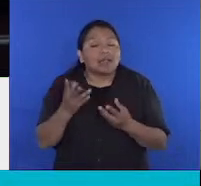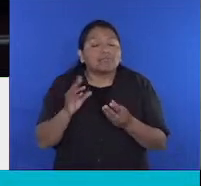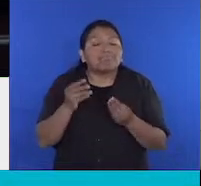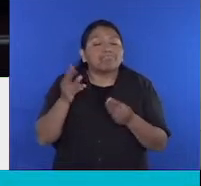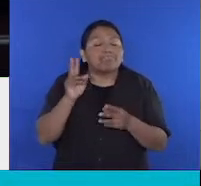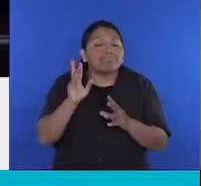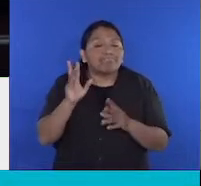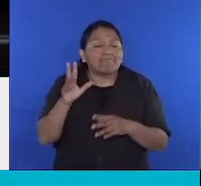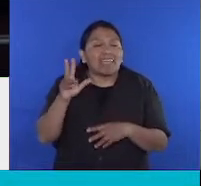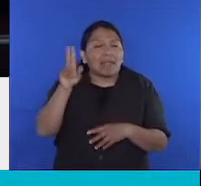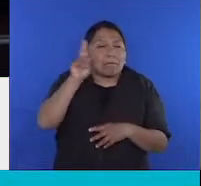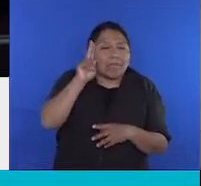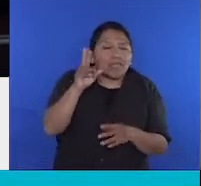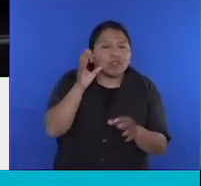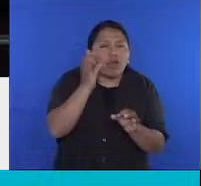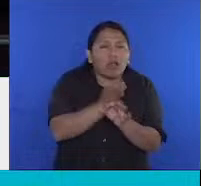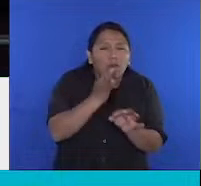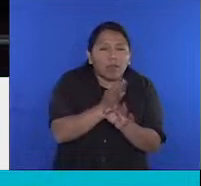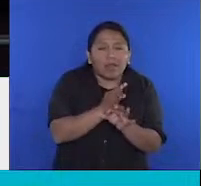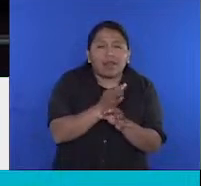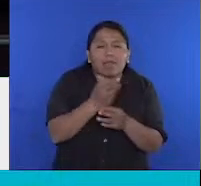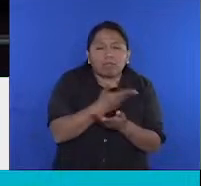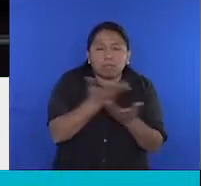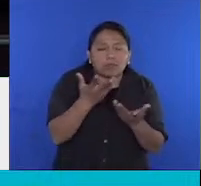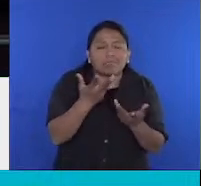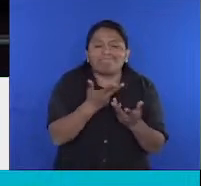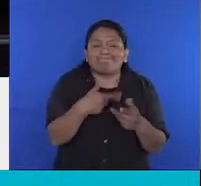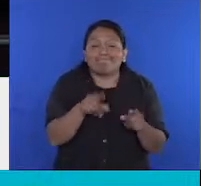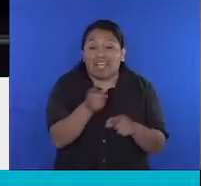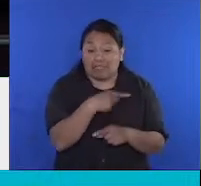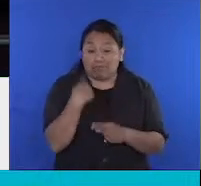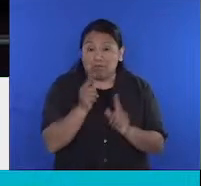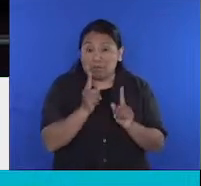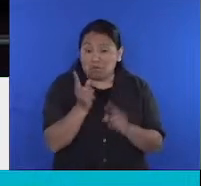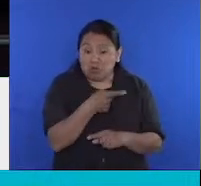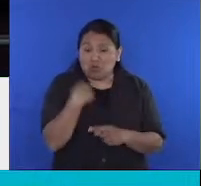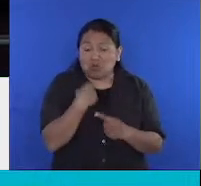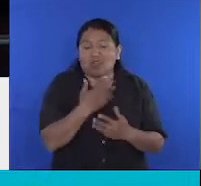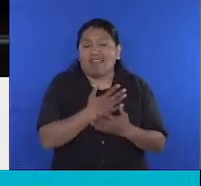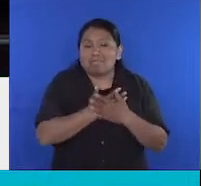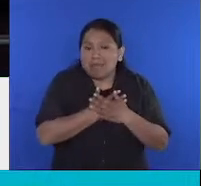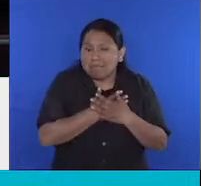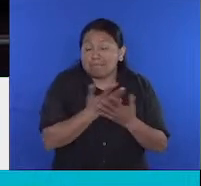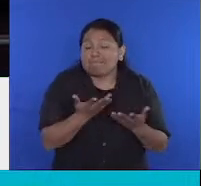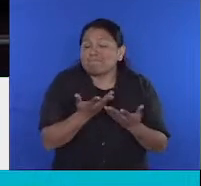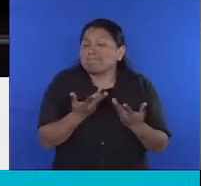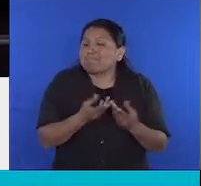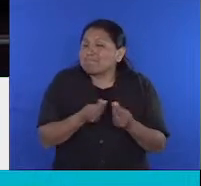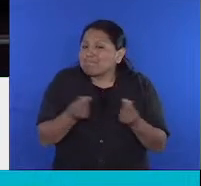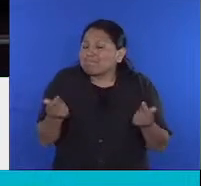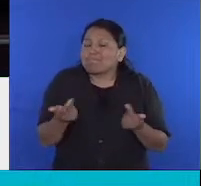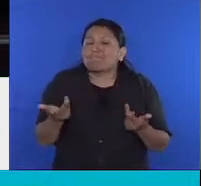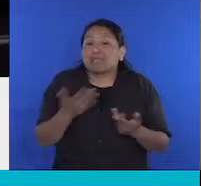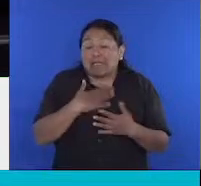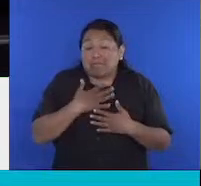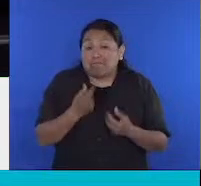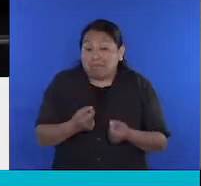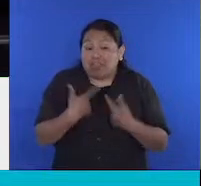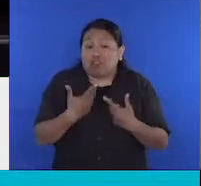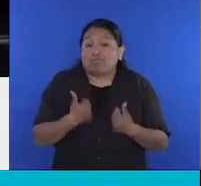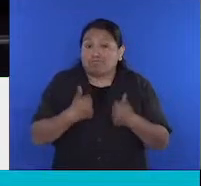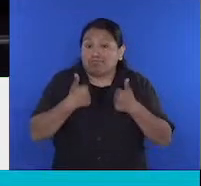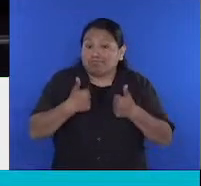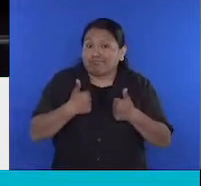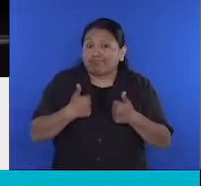escuela a la que nosotros amábamos tanto y que a mí me dio tantas satisfacciones, porque yo después, por distintas circunstancias de mudanzas de